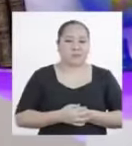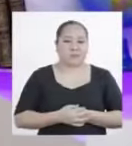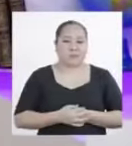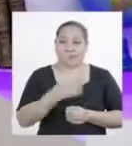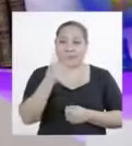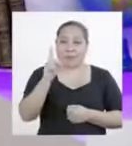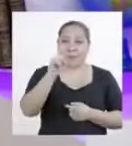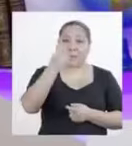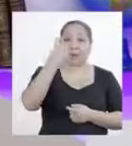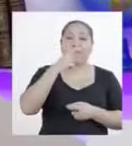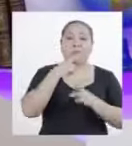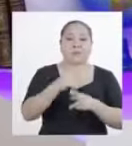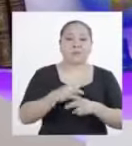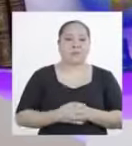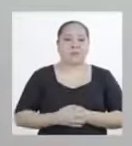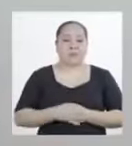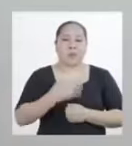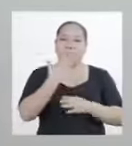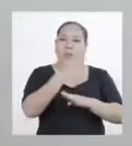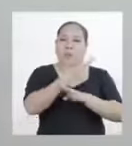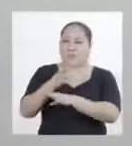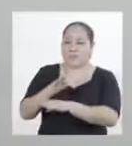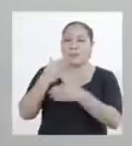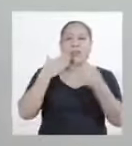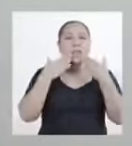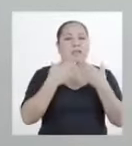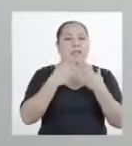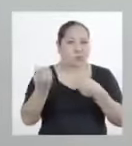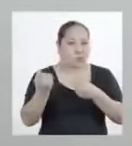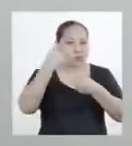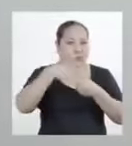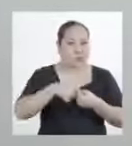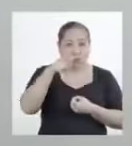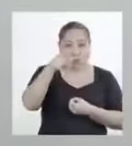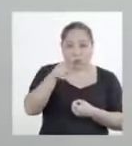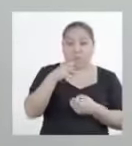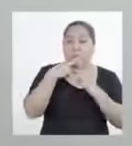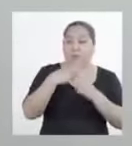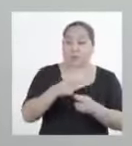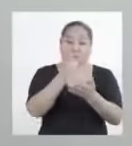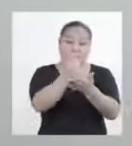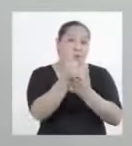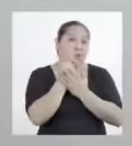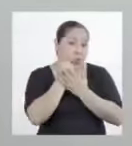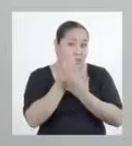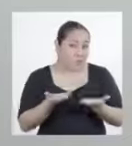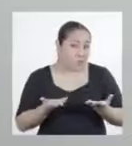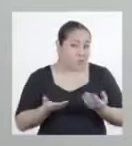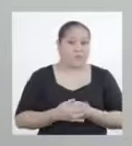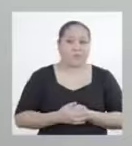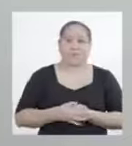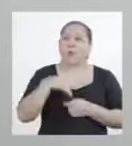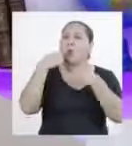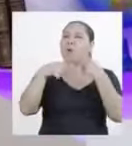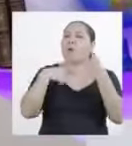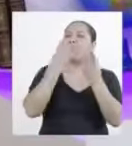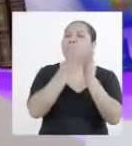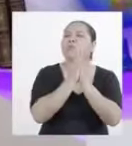Vamos con la primera respuesta Buenas tardes, gracias por sumarte Seguro tu respuesta nos ayudará mucho